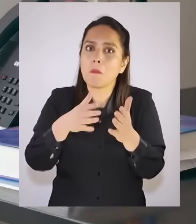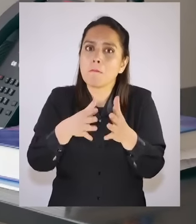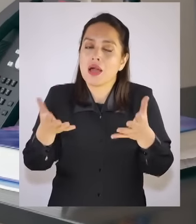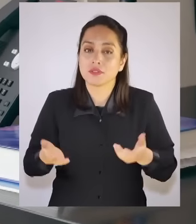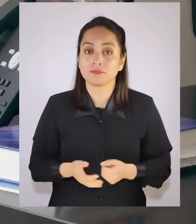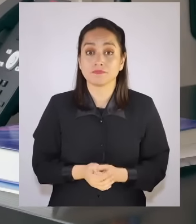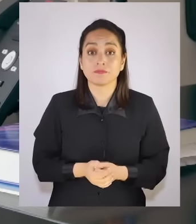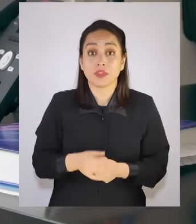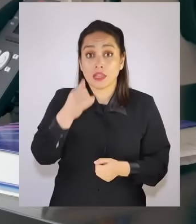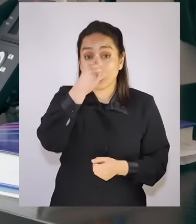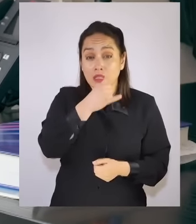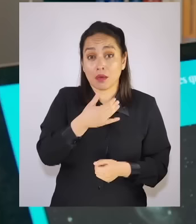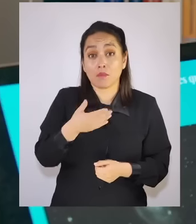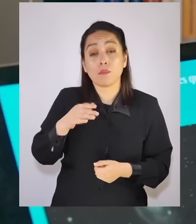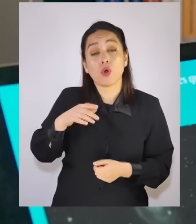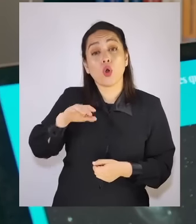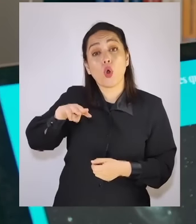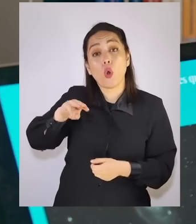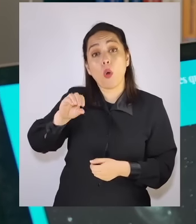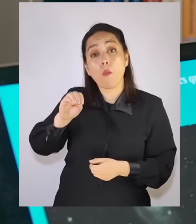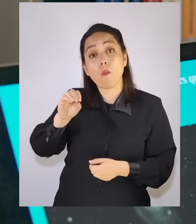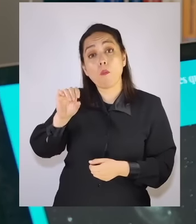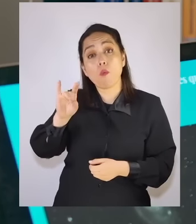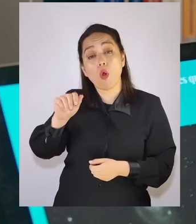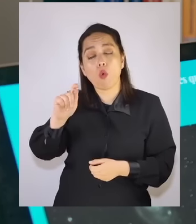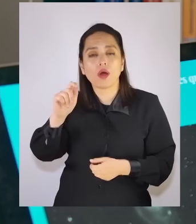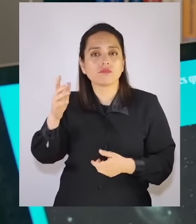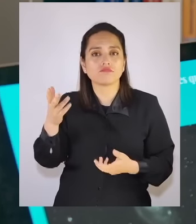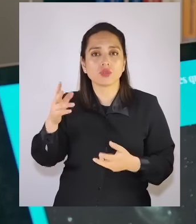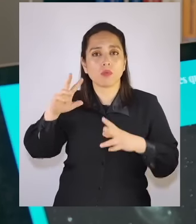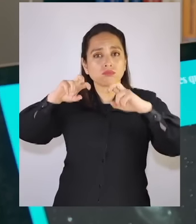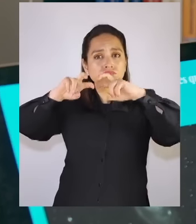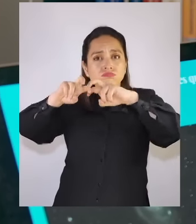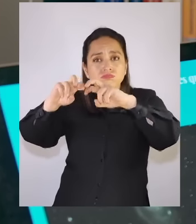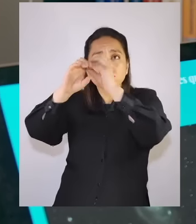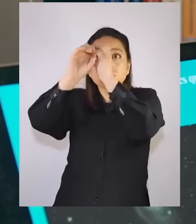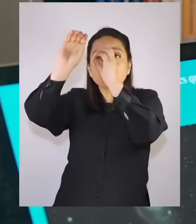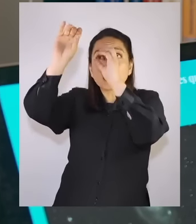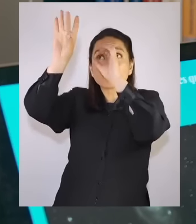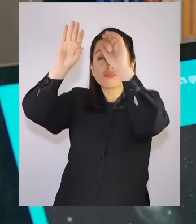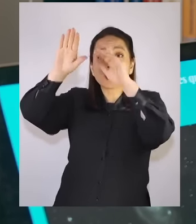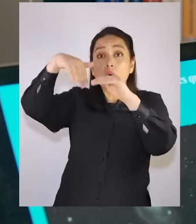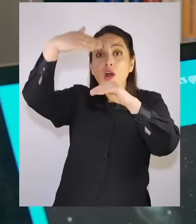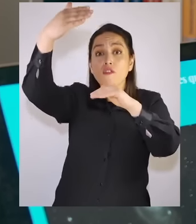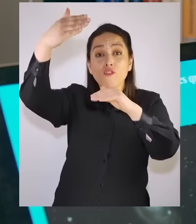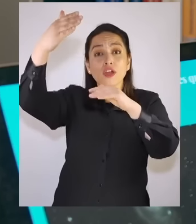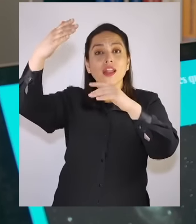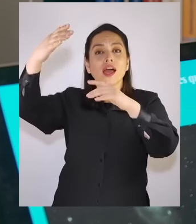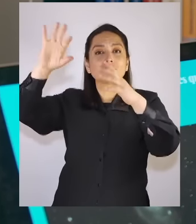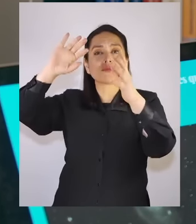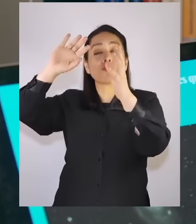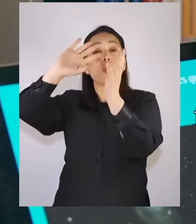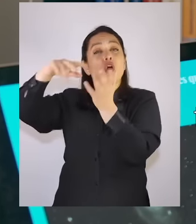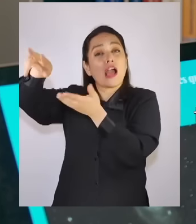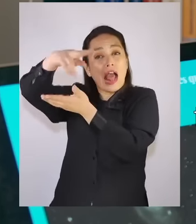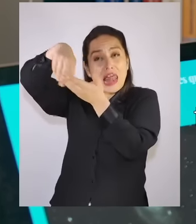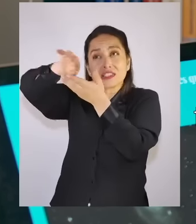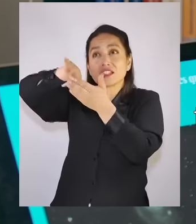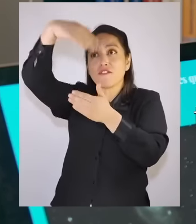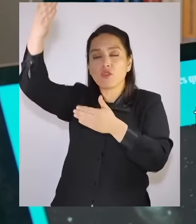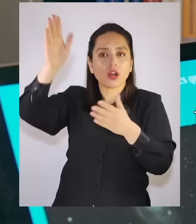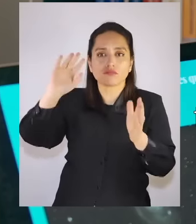En los tiempos de Mouat, no se estudiaba la astrofísica extragaláctica, no mirábamos galaxias fuera de la nuestra. Lo que más